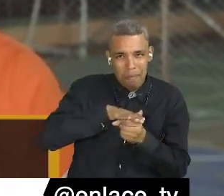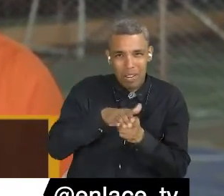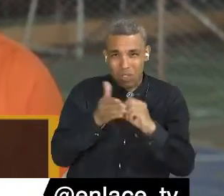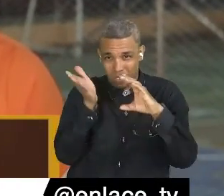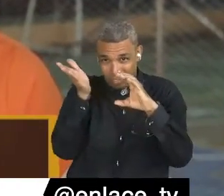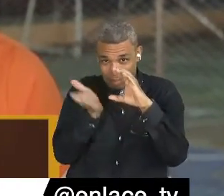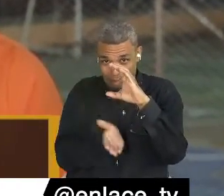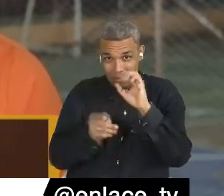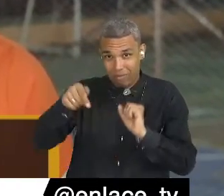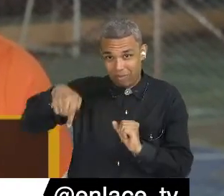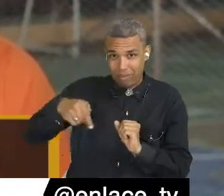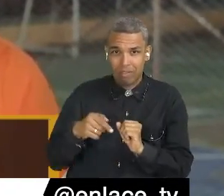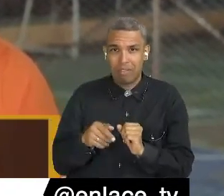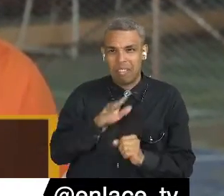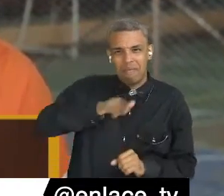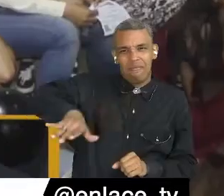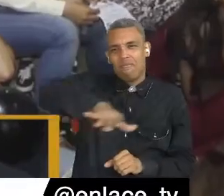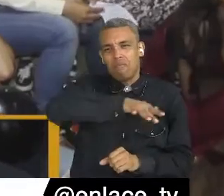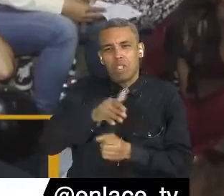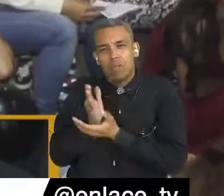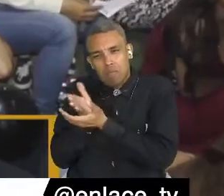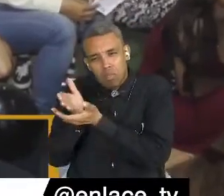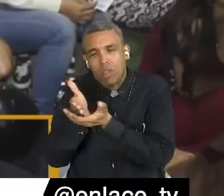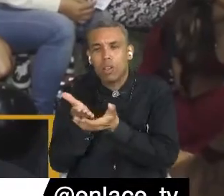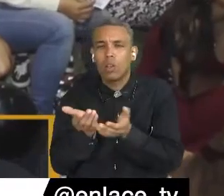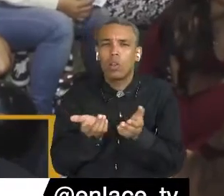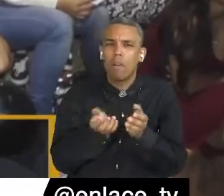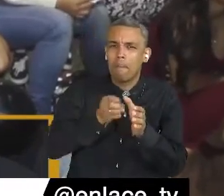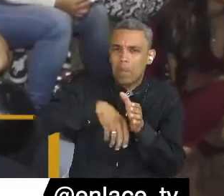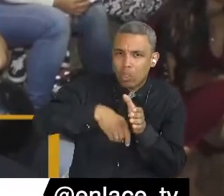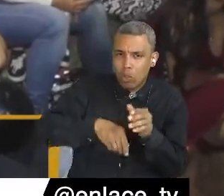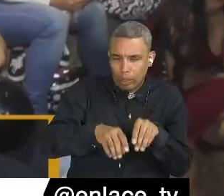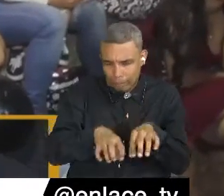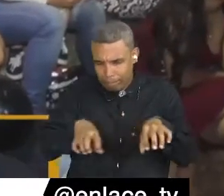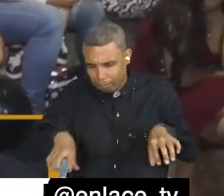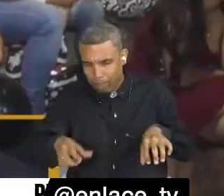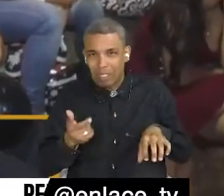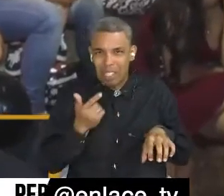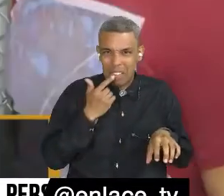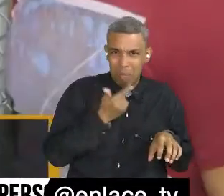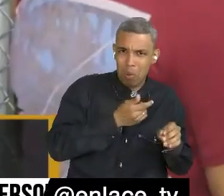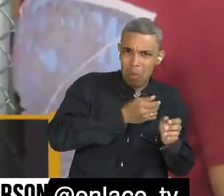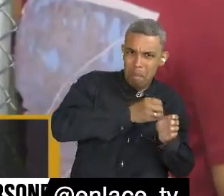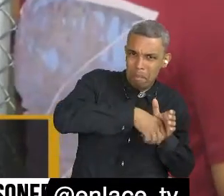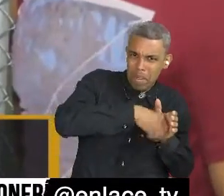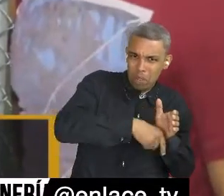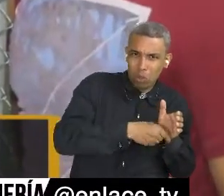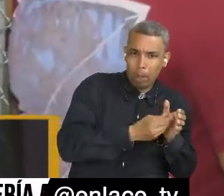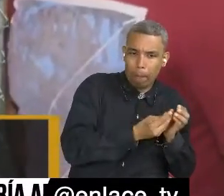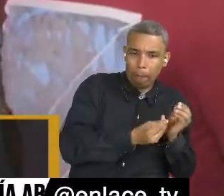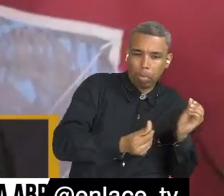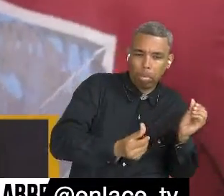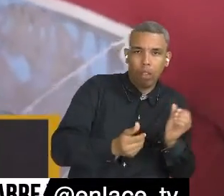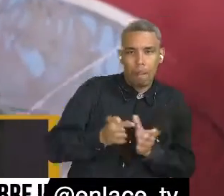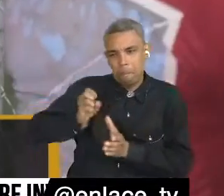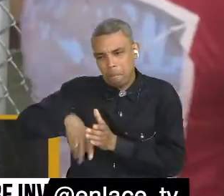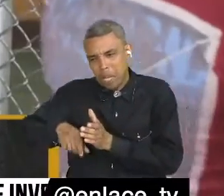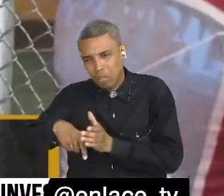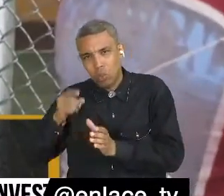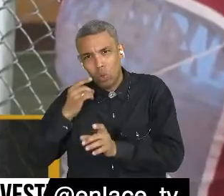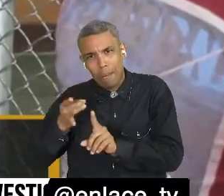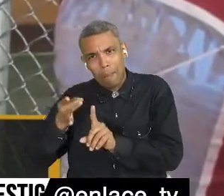Cincuentenario, enseñándole el tema de separación en las fuentes, los residuos sólidos, cómo a través de esto